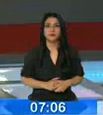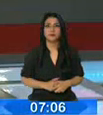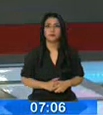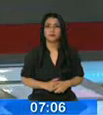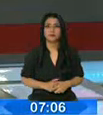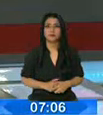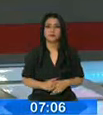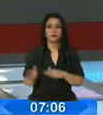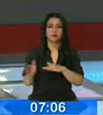vamos a contarles